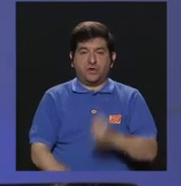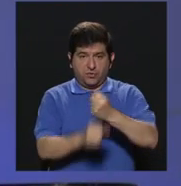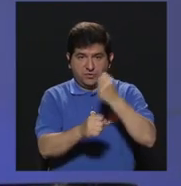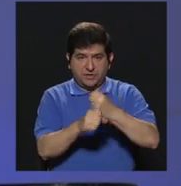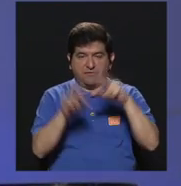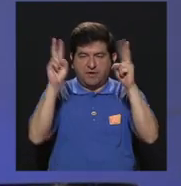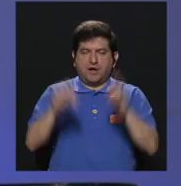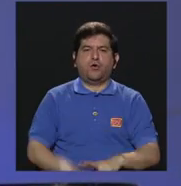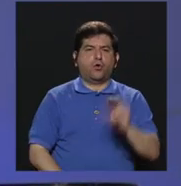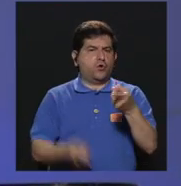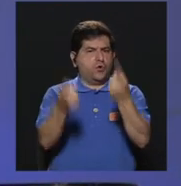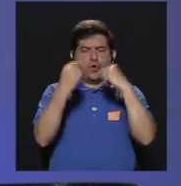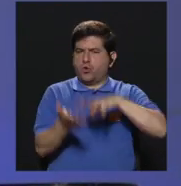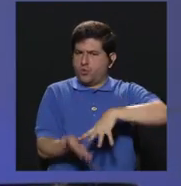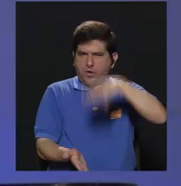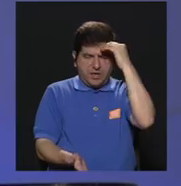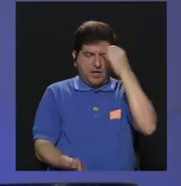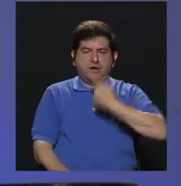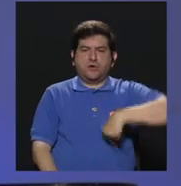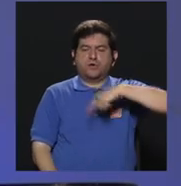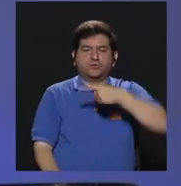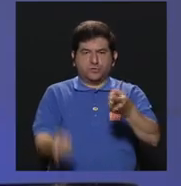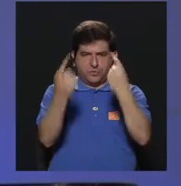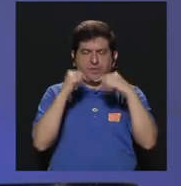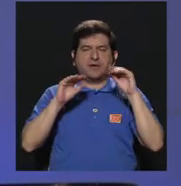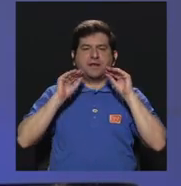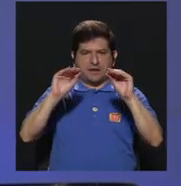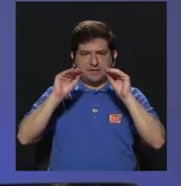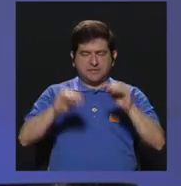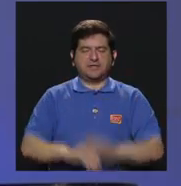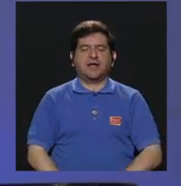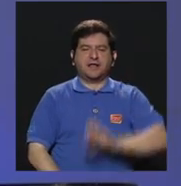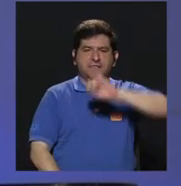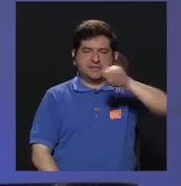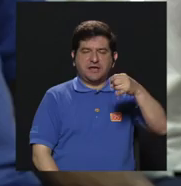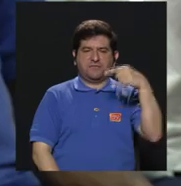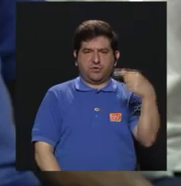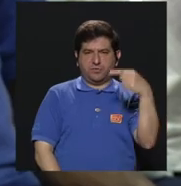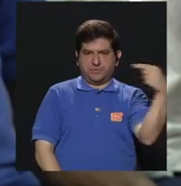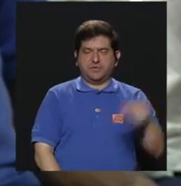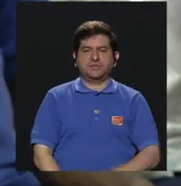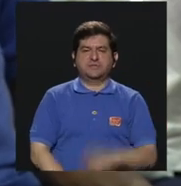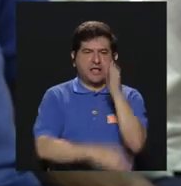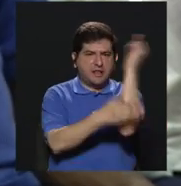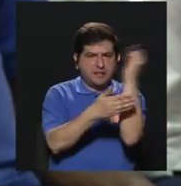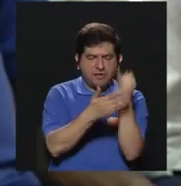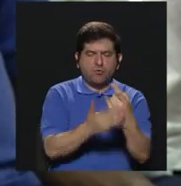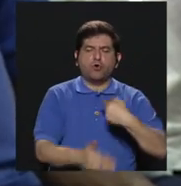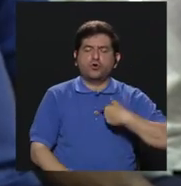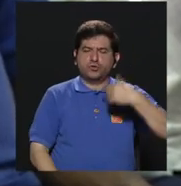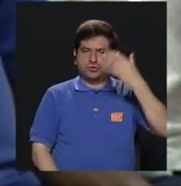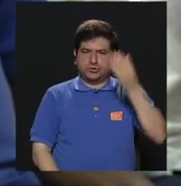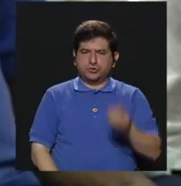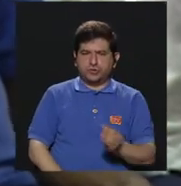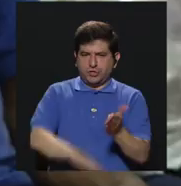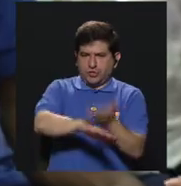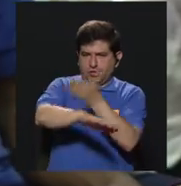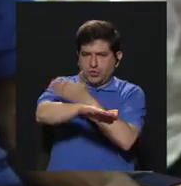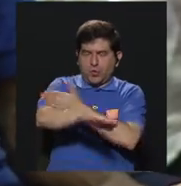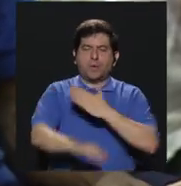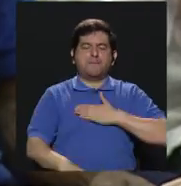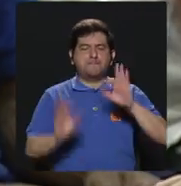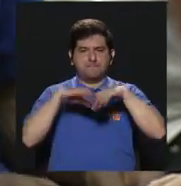obra No venimos a aprender, venimos a enseñar, y Jeffrey Gómez Gómez por el dibujo Si yo crezco, mi